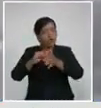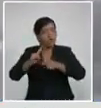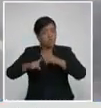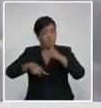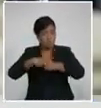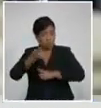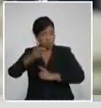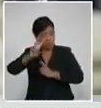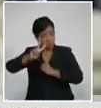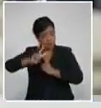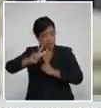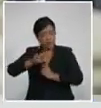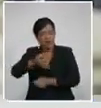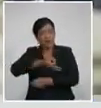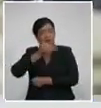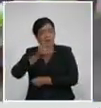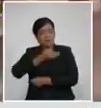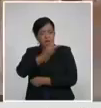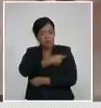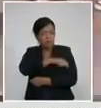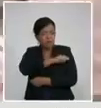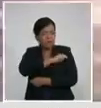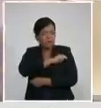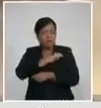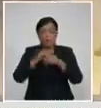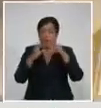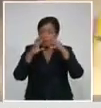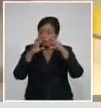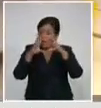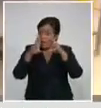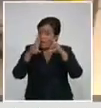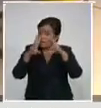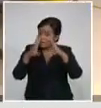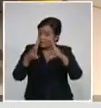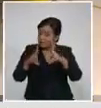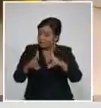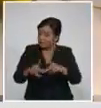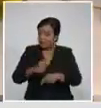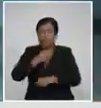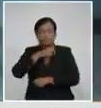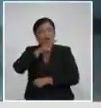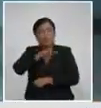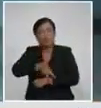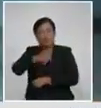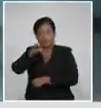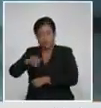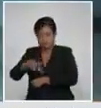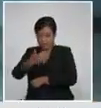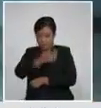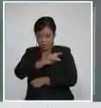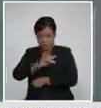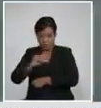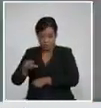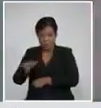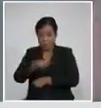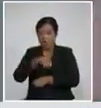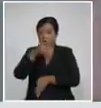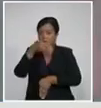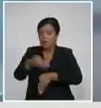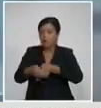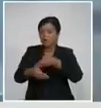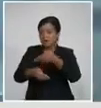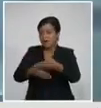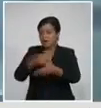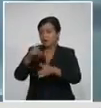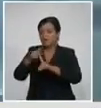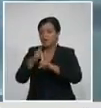emisiones no solo le explicáramos a la población los resultados de las evaluaciones clínicas, sino también de los procesos biotecnológicos, del